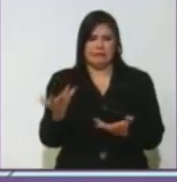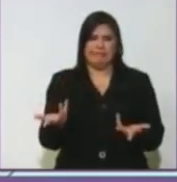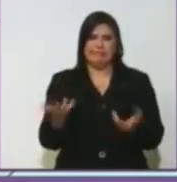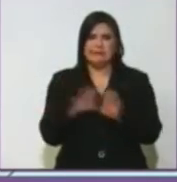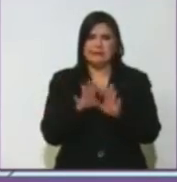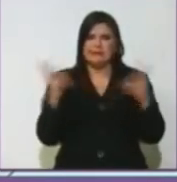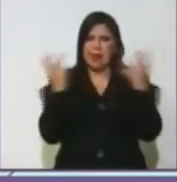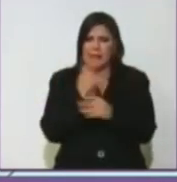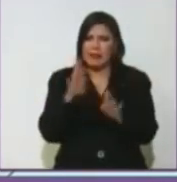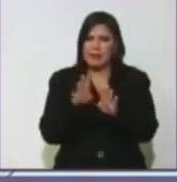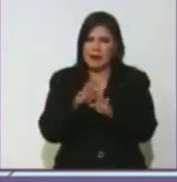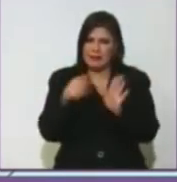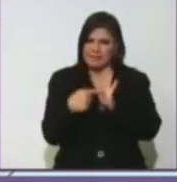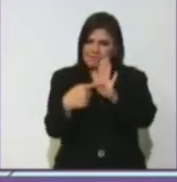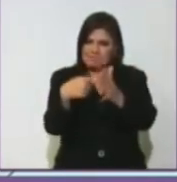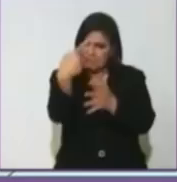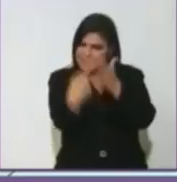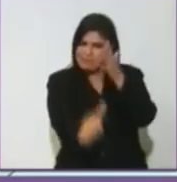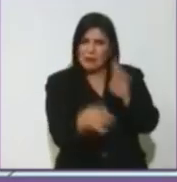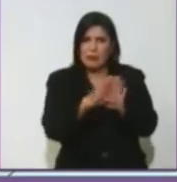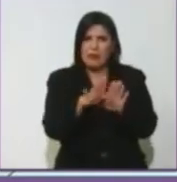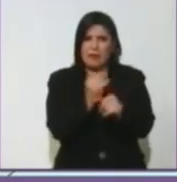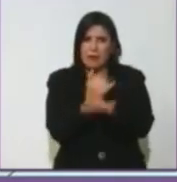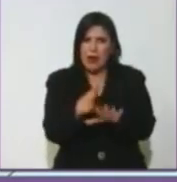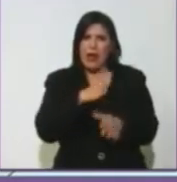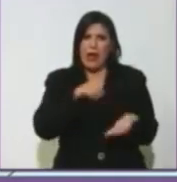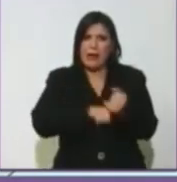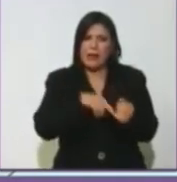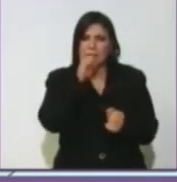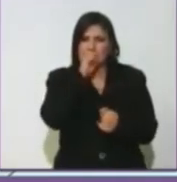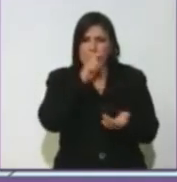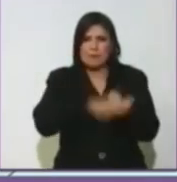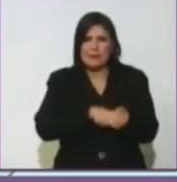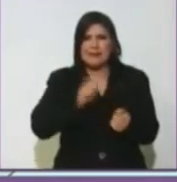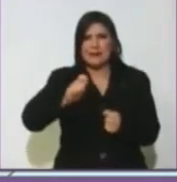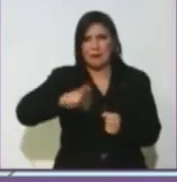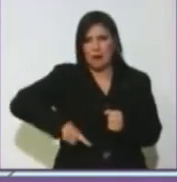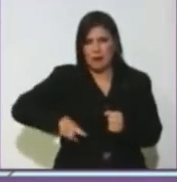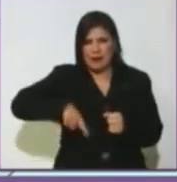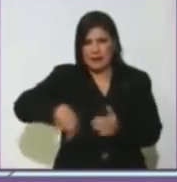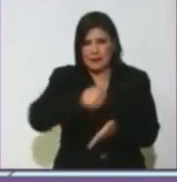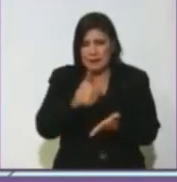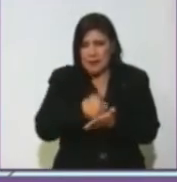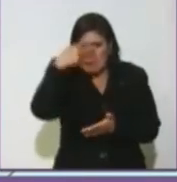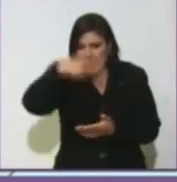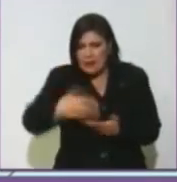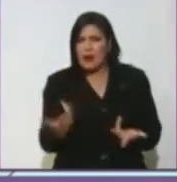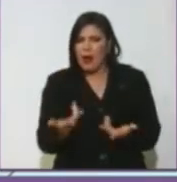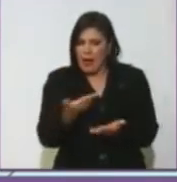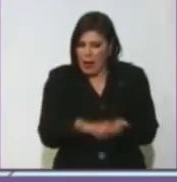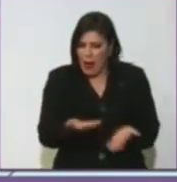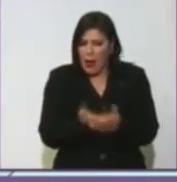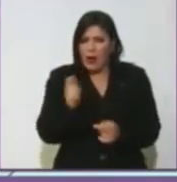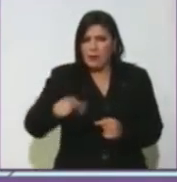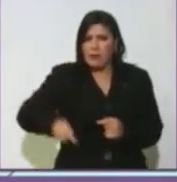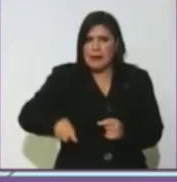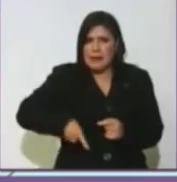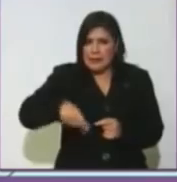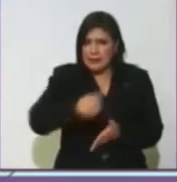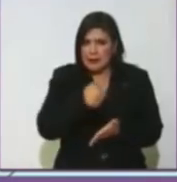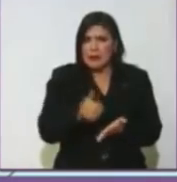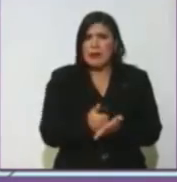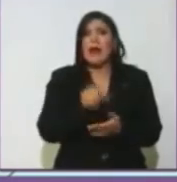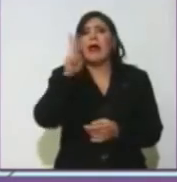tenemos hoy en día y con los datos que ha generado el mismo gobierno de la ciudad de mexico hoy el gobierno de la ciudad no haya querido